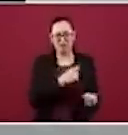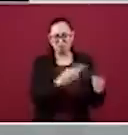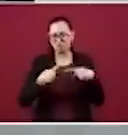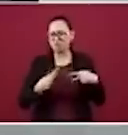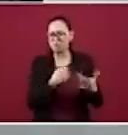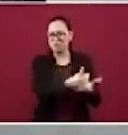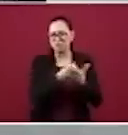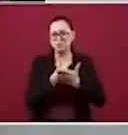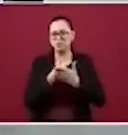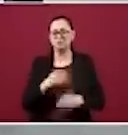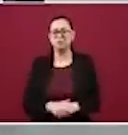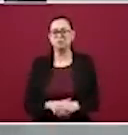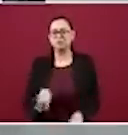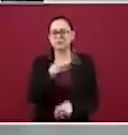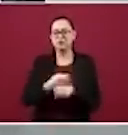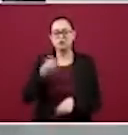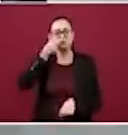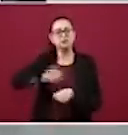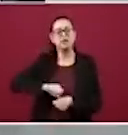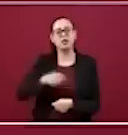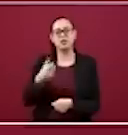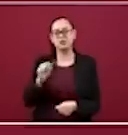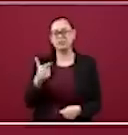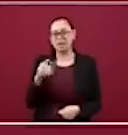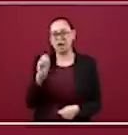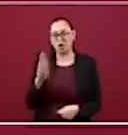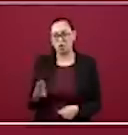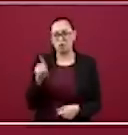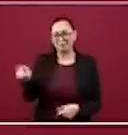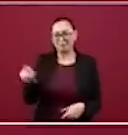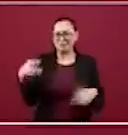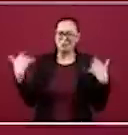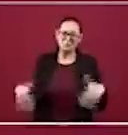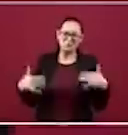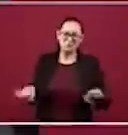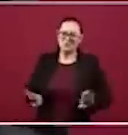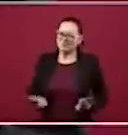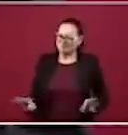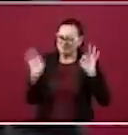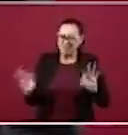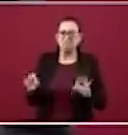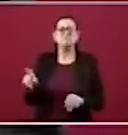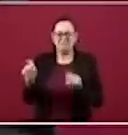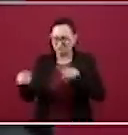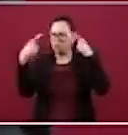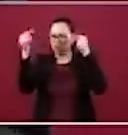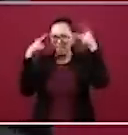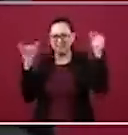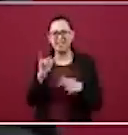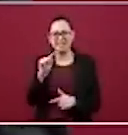El subsecretario de Gobernación es de primera y es del ITAM,